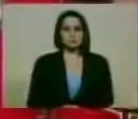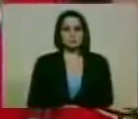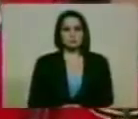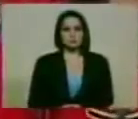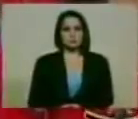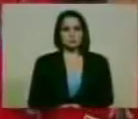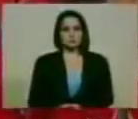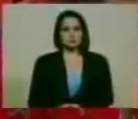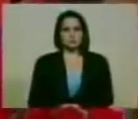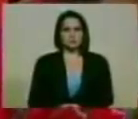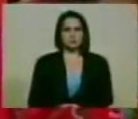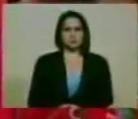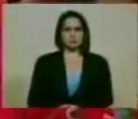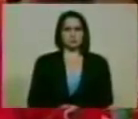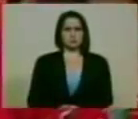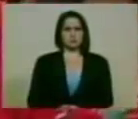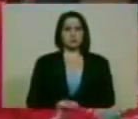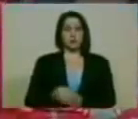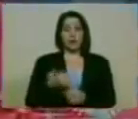Hay un antes y un después.